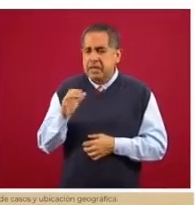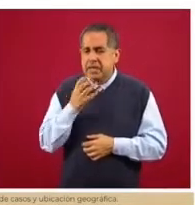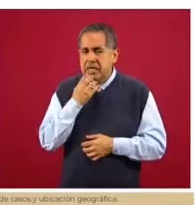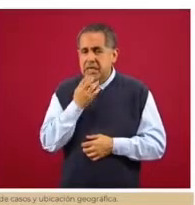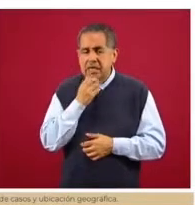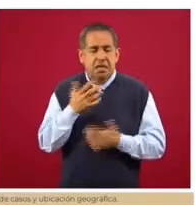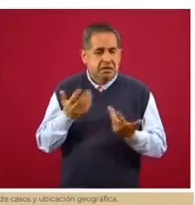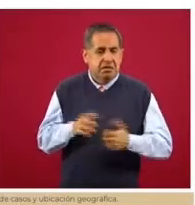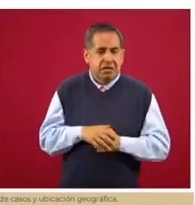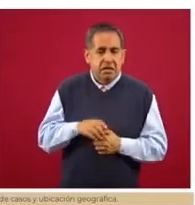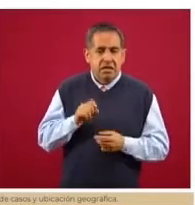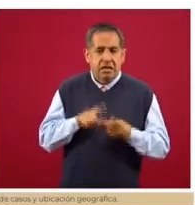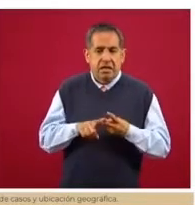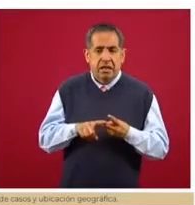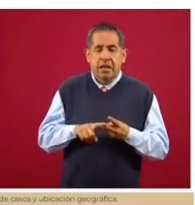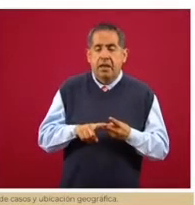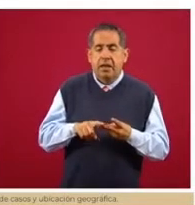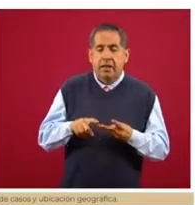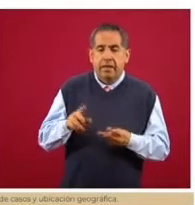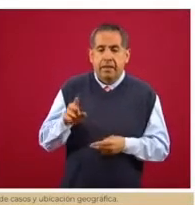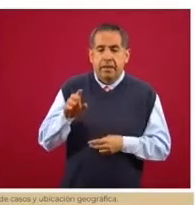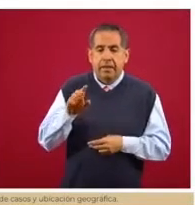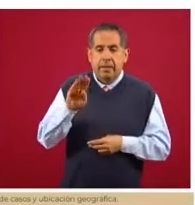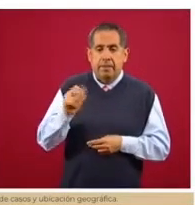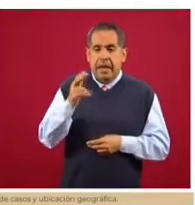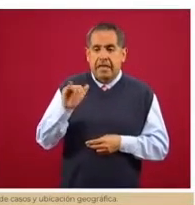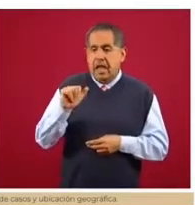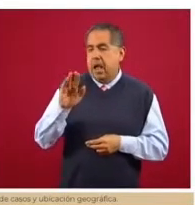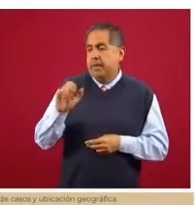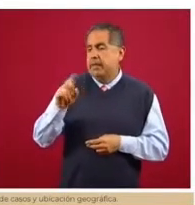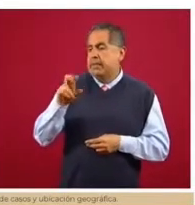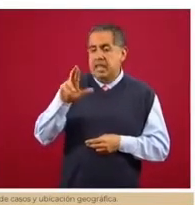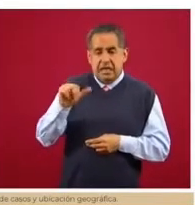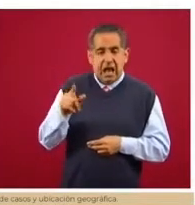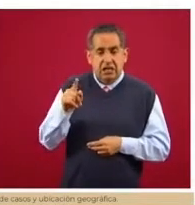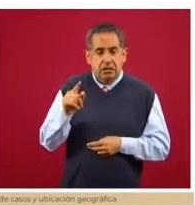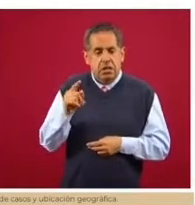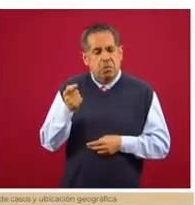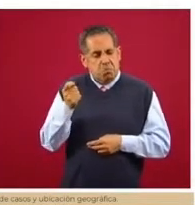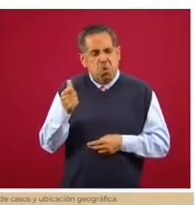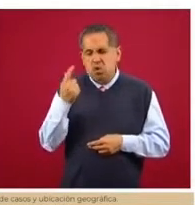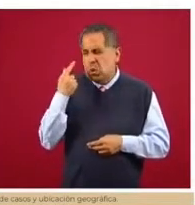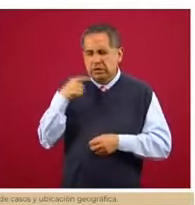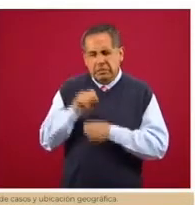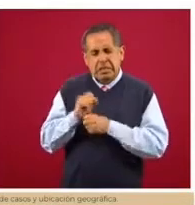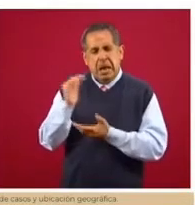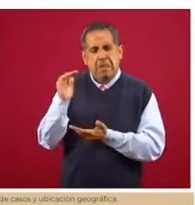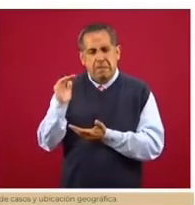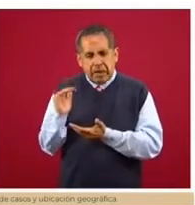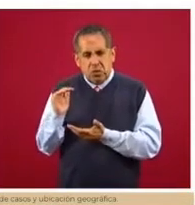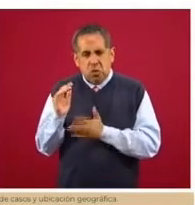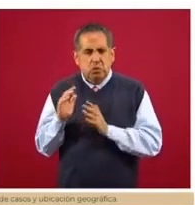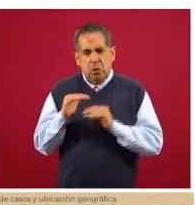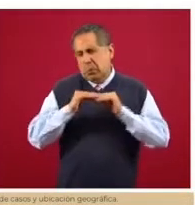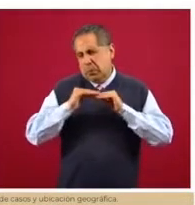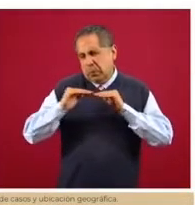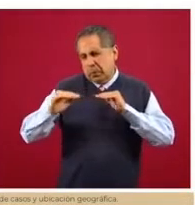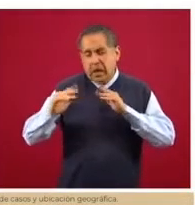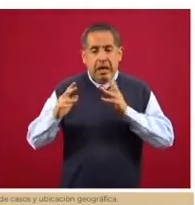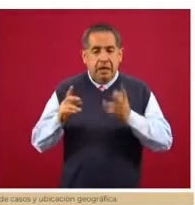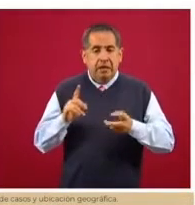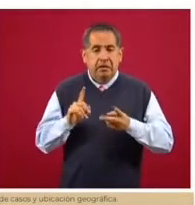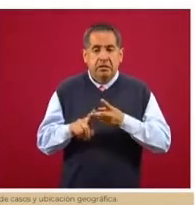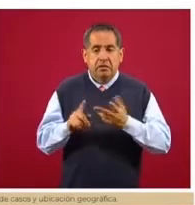seguido básicamente de Bahía de Banderas, aunque Bahía de Banderas ha disminuido su transmisión en las últimas semanas, teniendo más bien una meseta,